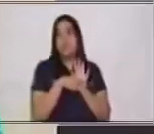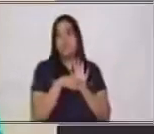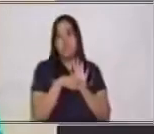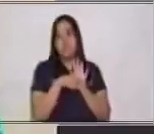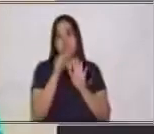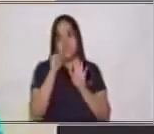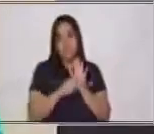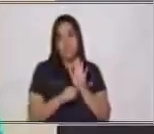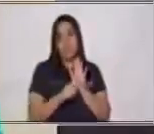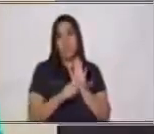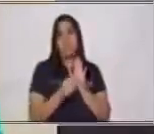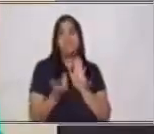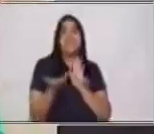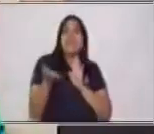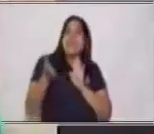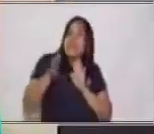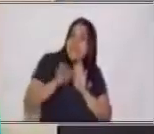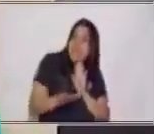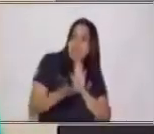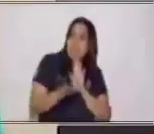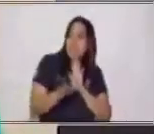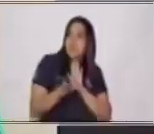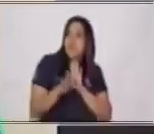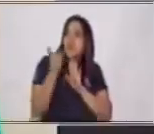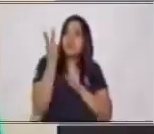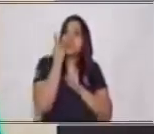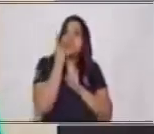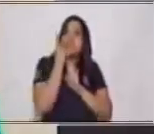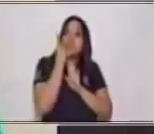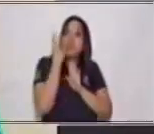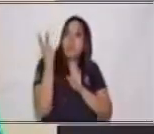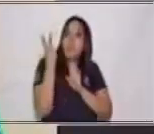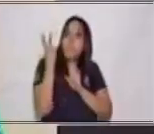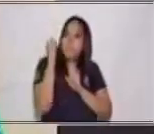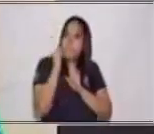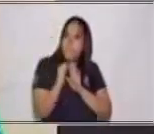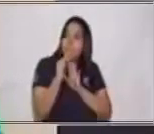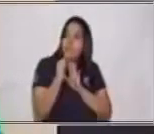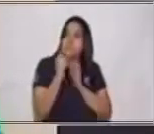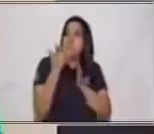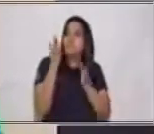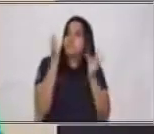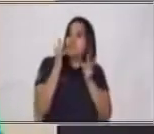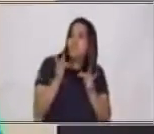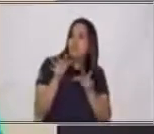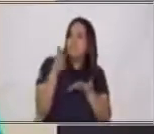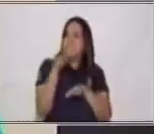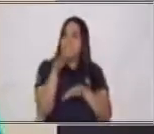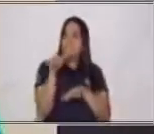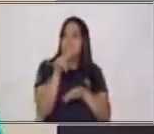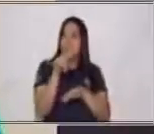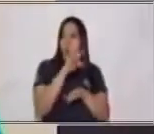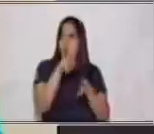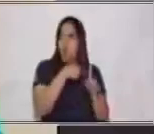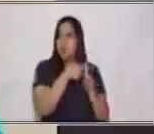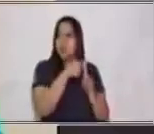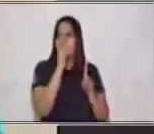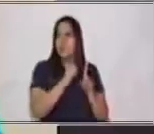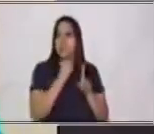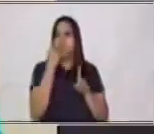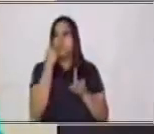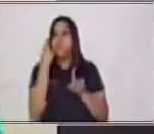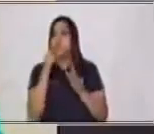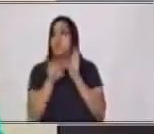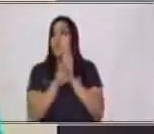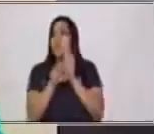raíces y luego observamos que tienen una forma muy similar a la anterior. La primera raíz está